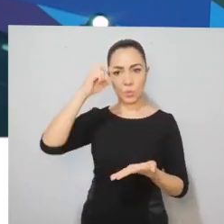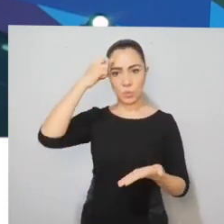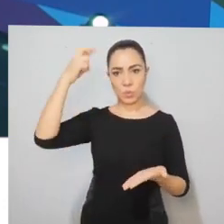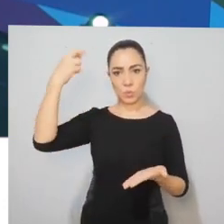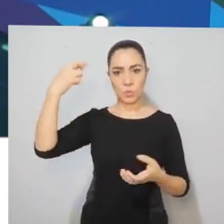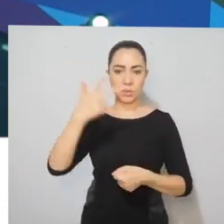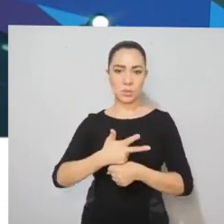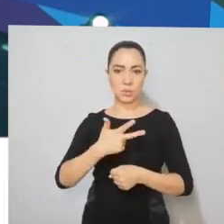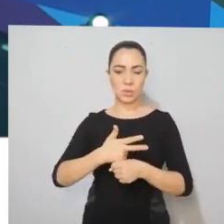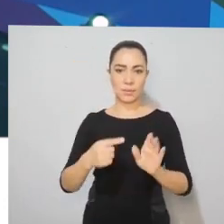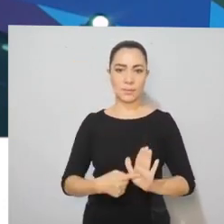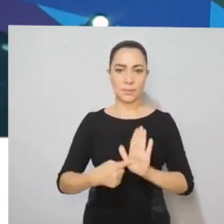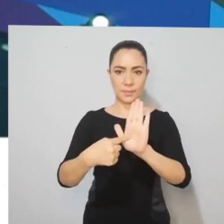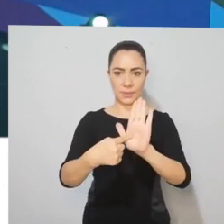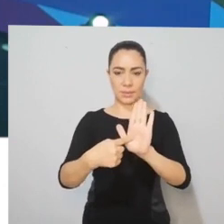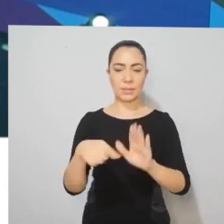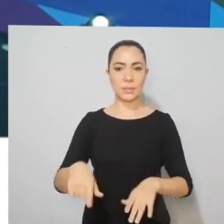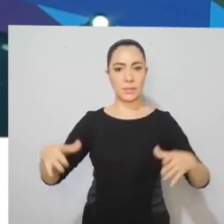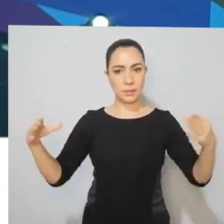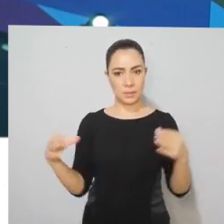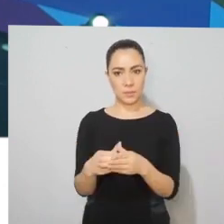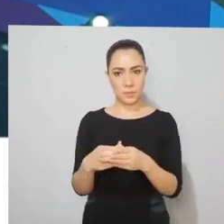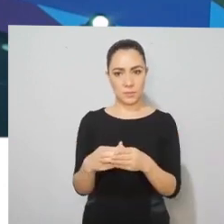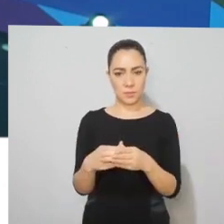Guatemala presenta a continuación un grupo